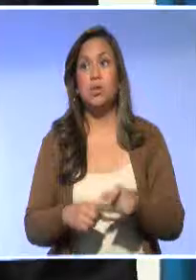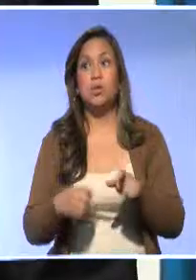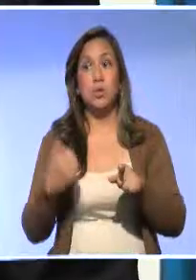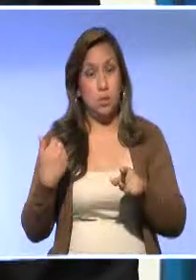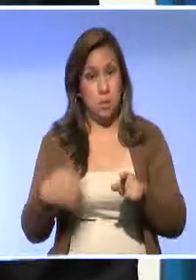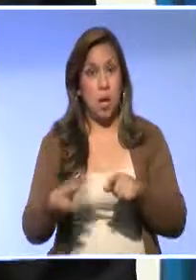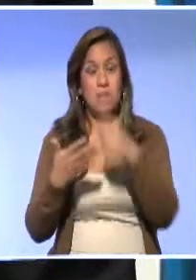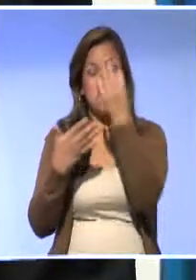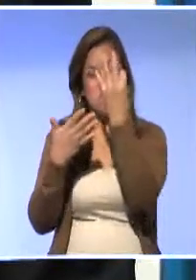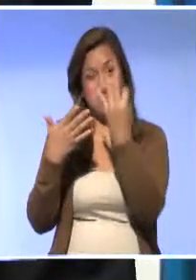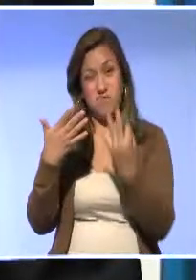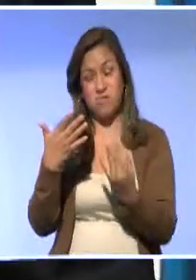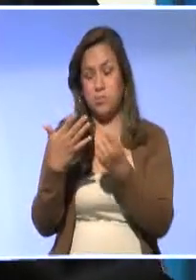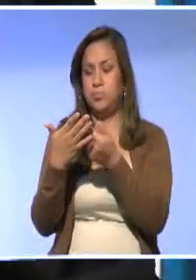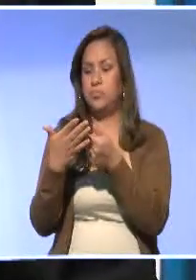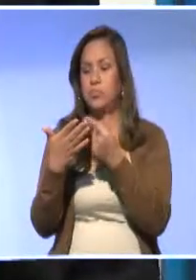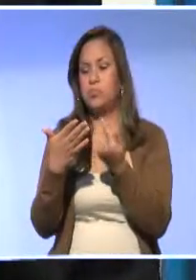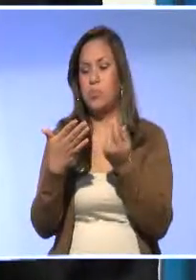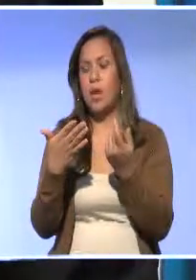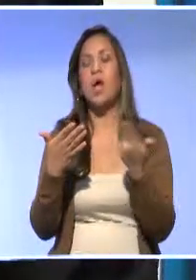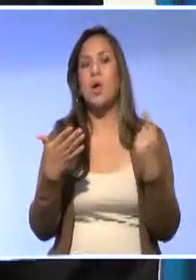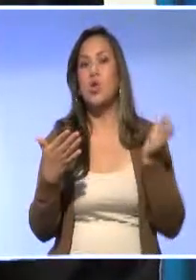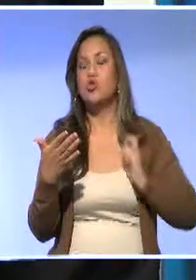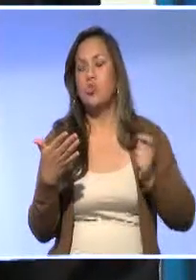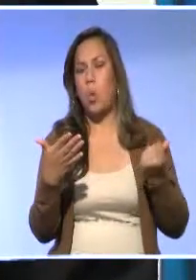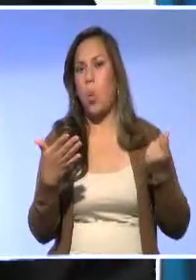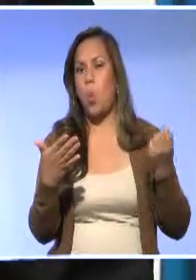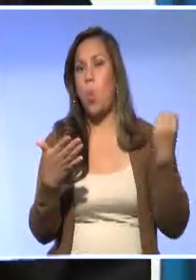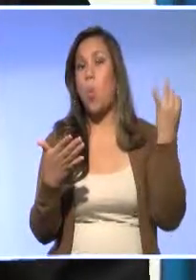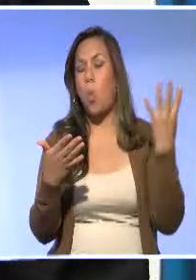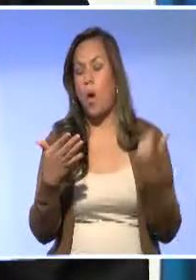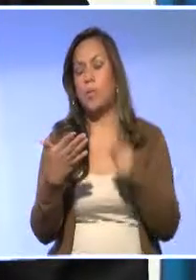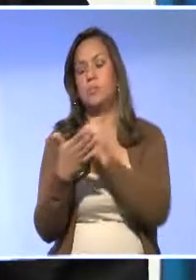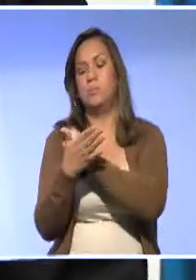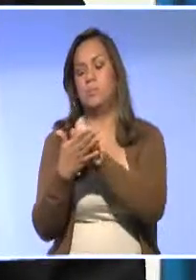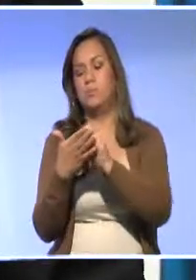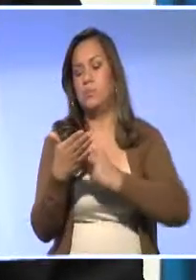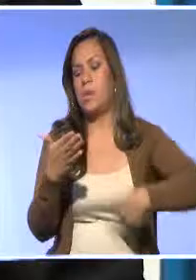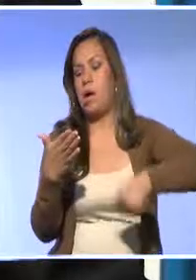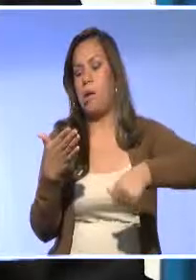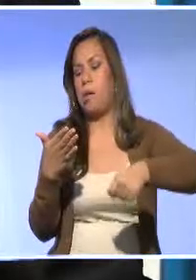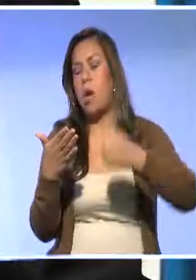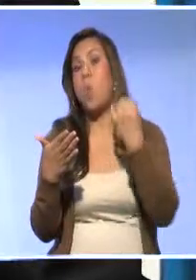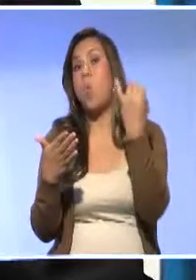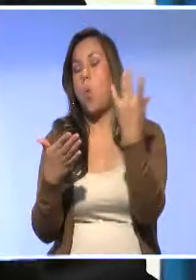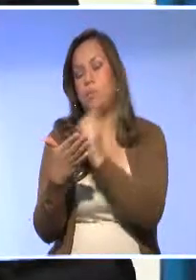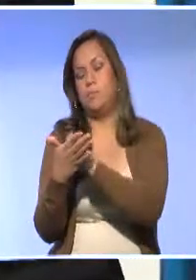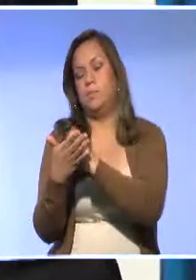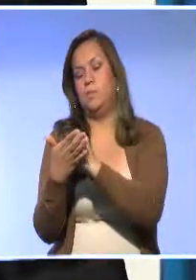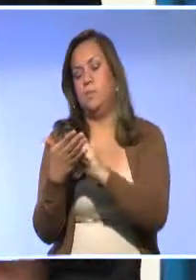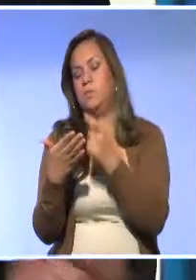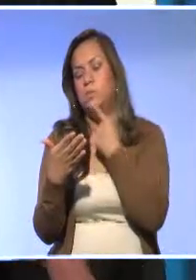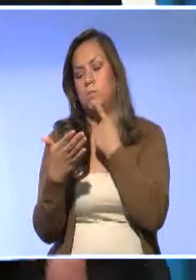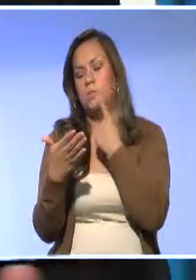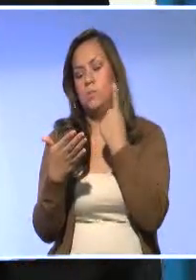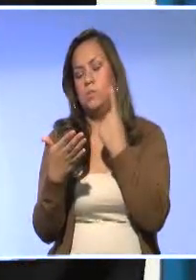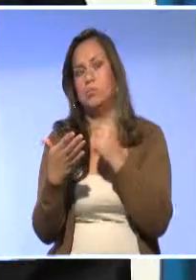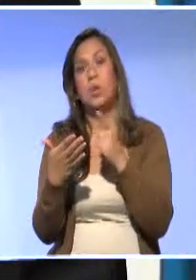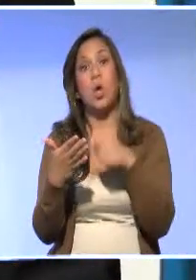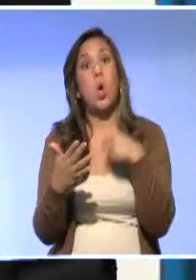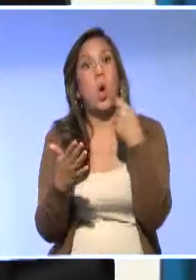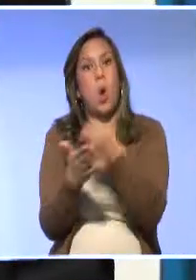hecho el presupuesto de ingresos y gastos tome en cuenta que si usted va a consumir un bien duradero entiéndase por bien duradero